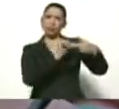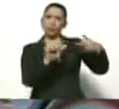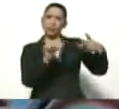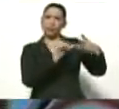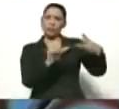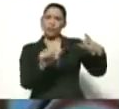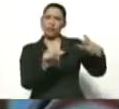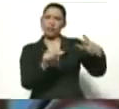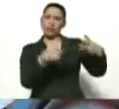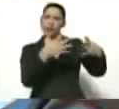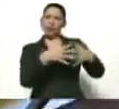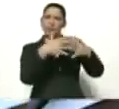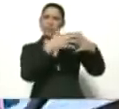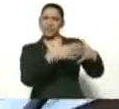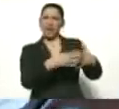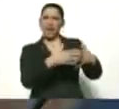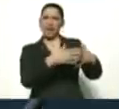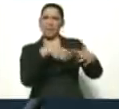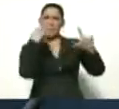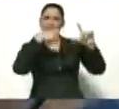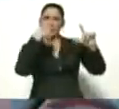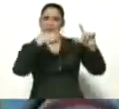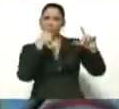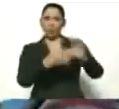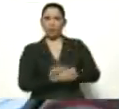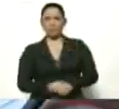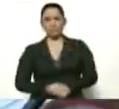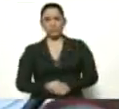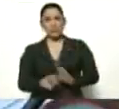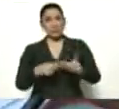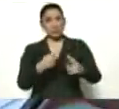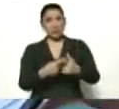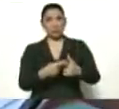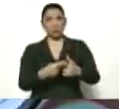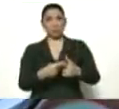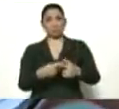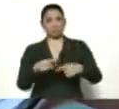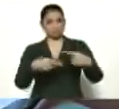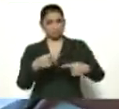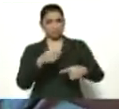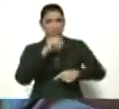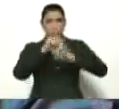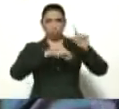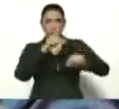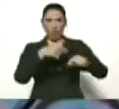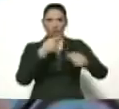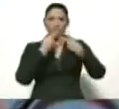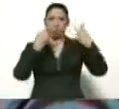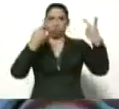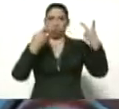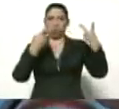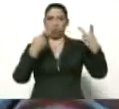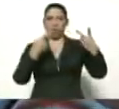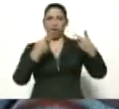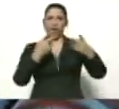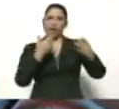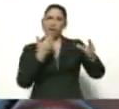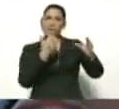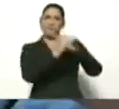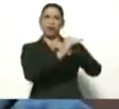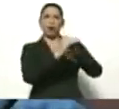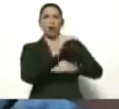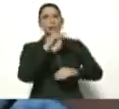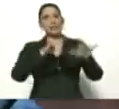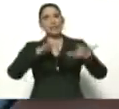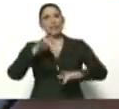pero sólo en materia de risa y luego lanza un hilo de 8 tuits donde señala que enviaron una comunicación la secretario